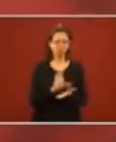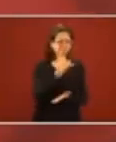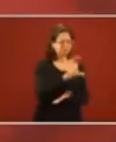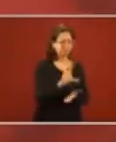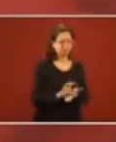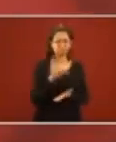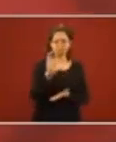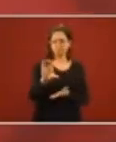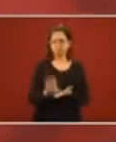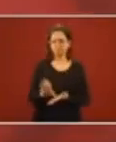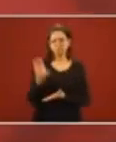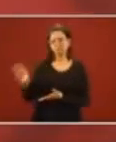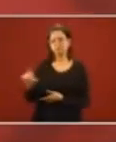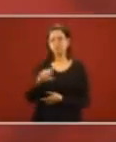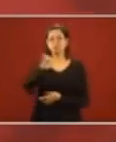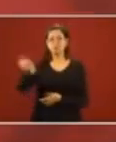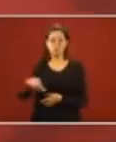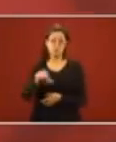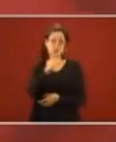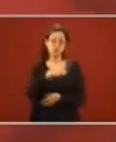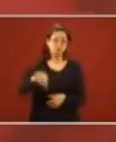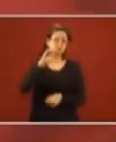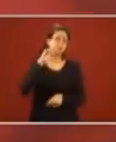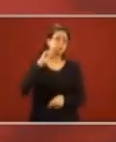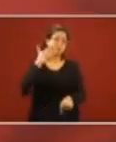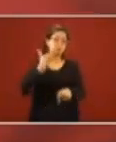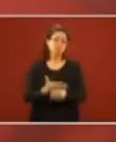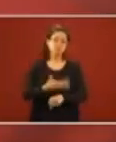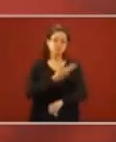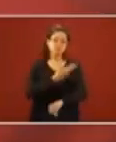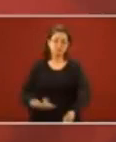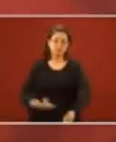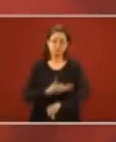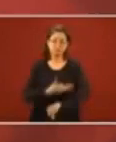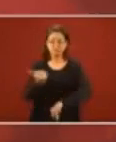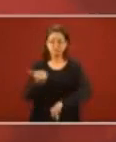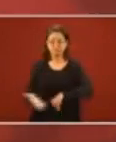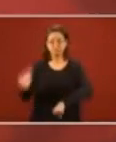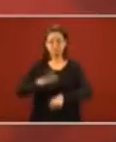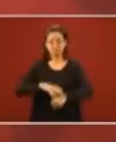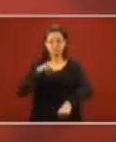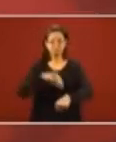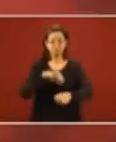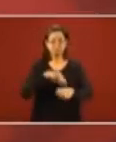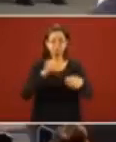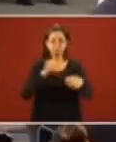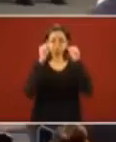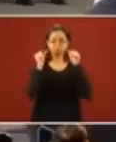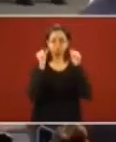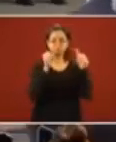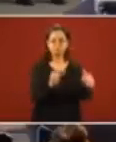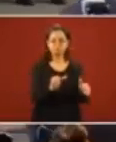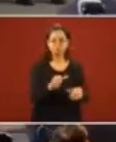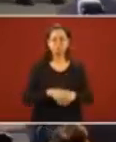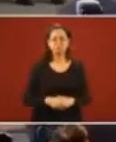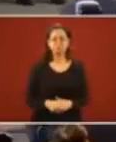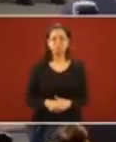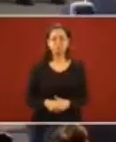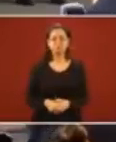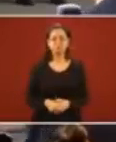sus fondos, ¿sí? Y ellos se hacen cargo de la atención médica y